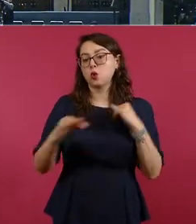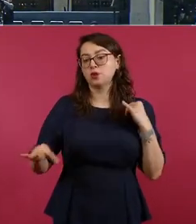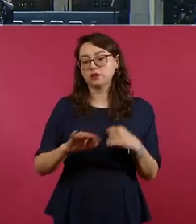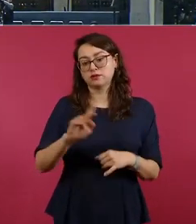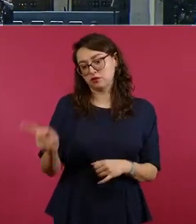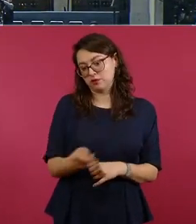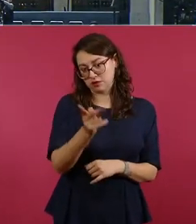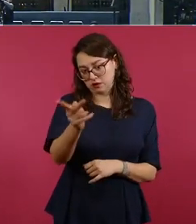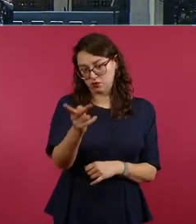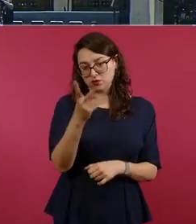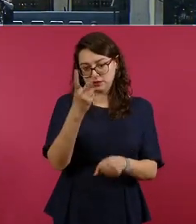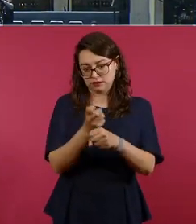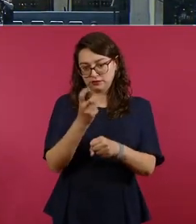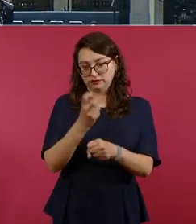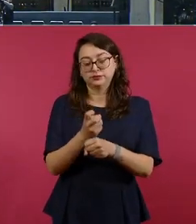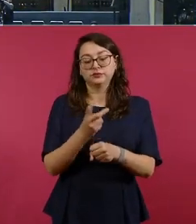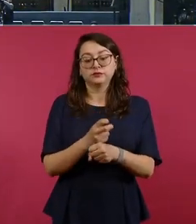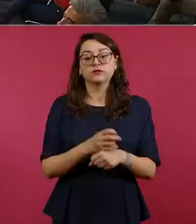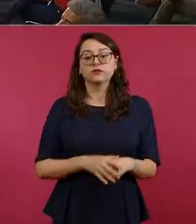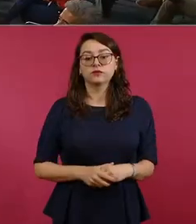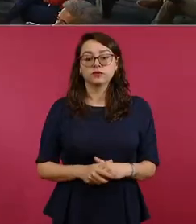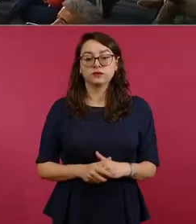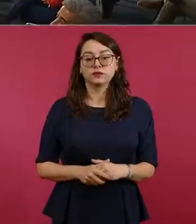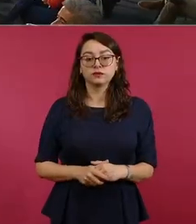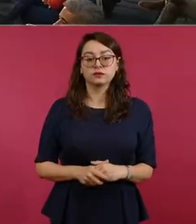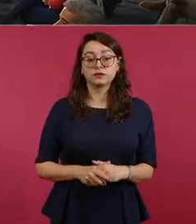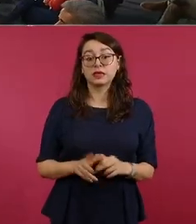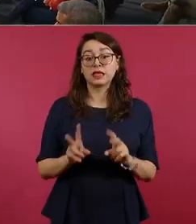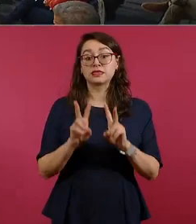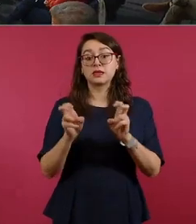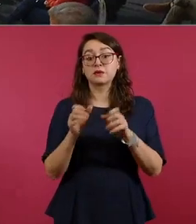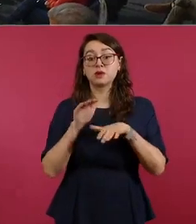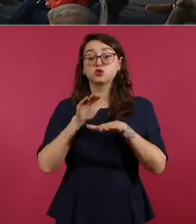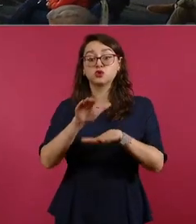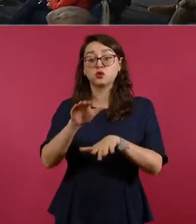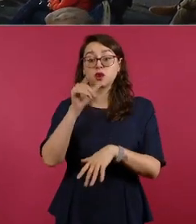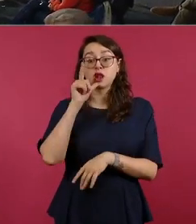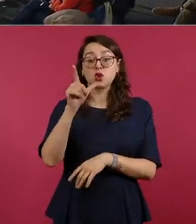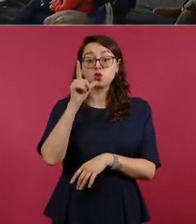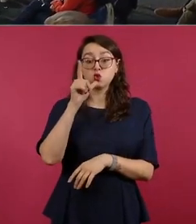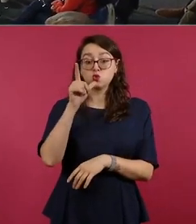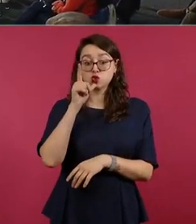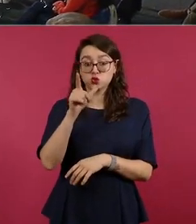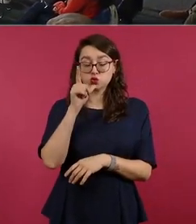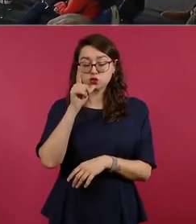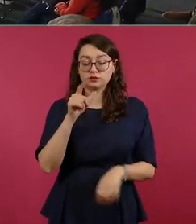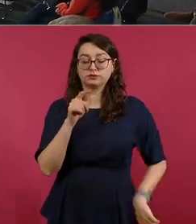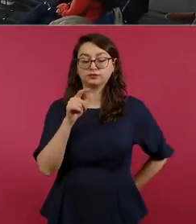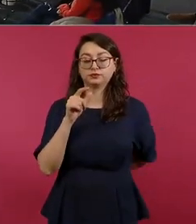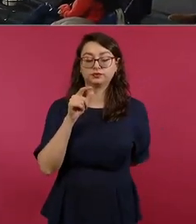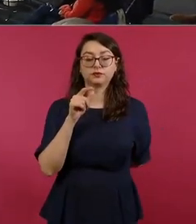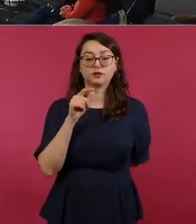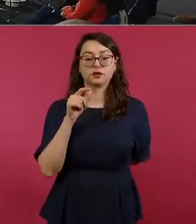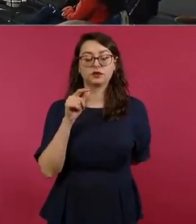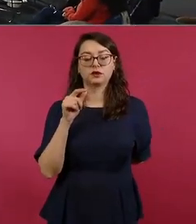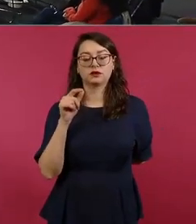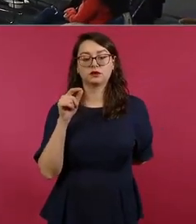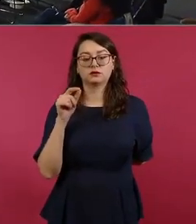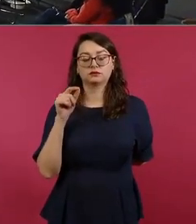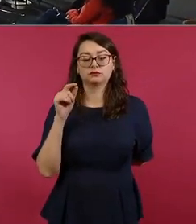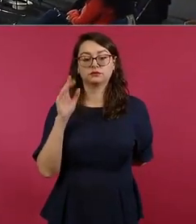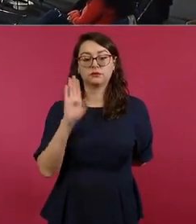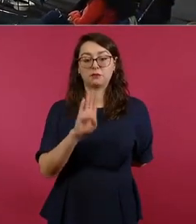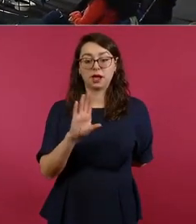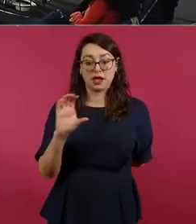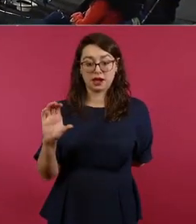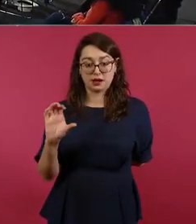pregunta pues se trata del decreto de la luz para algunos estados entre ellos Baja California y Sonora